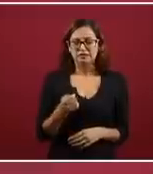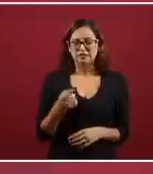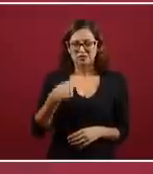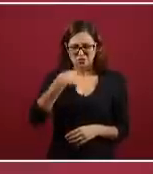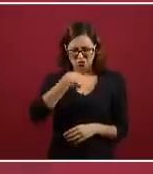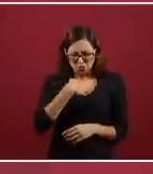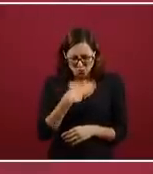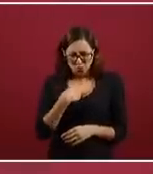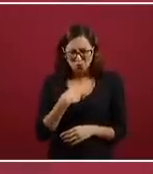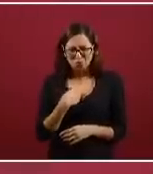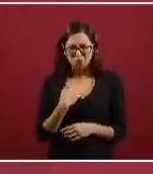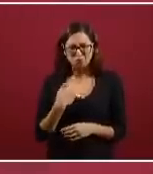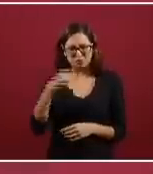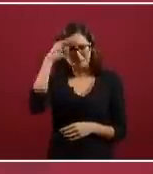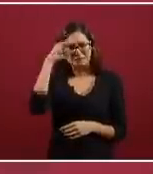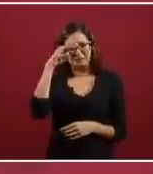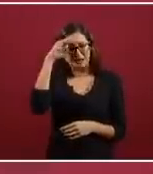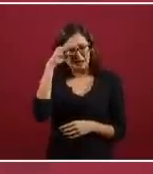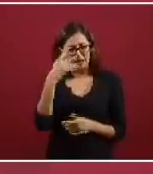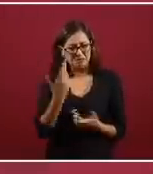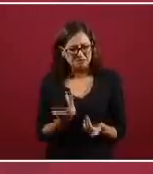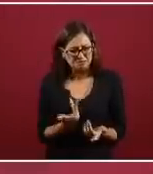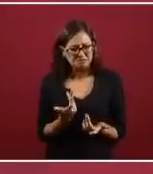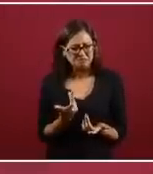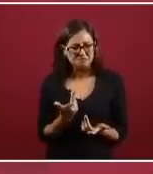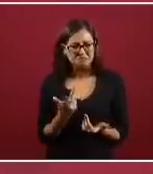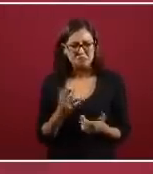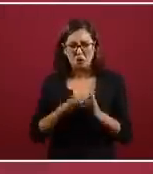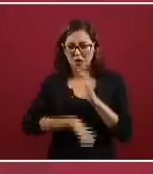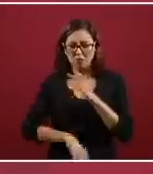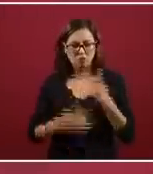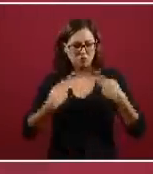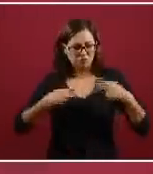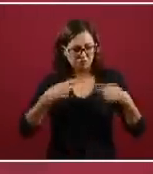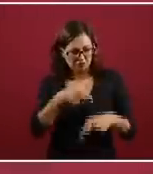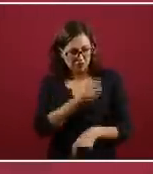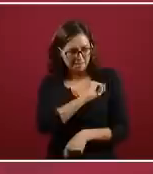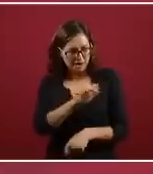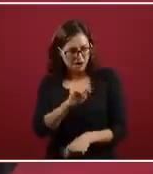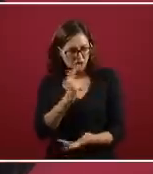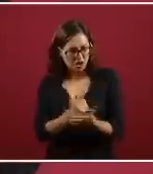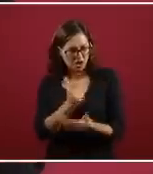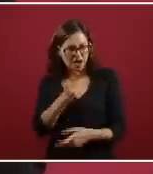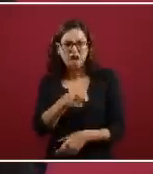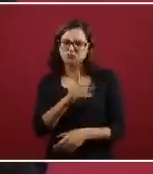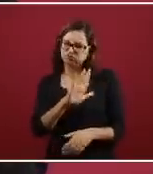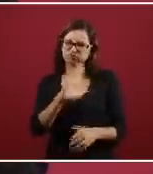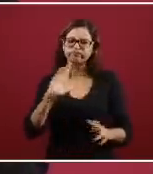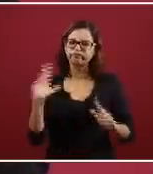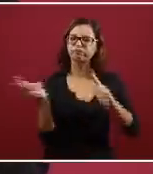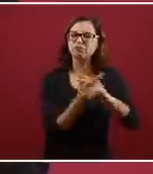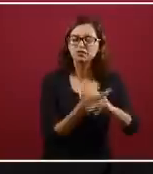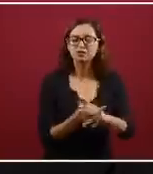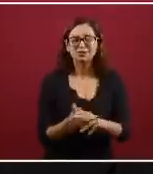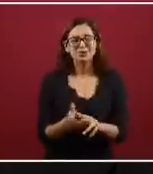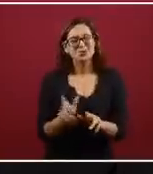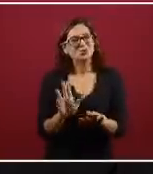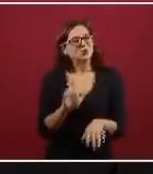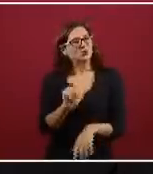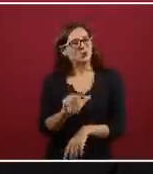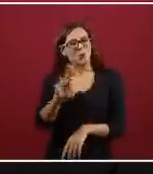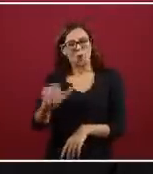apostaría por la pena de muerte, no creo en eso,